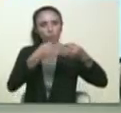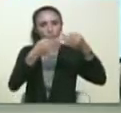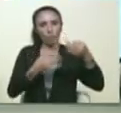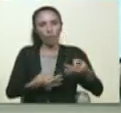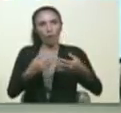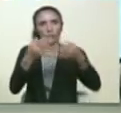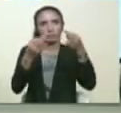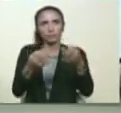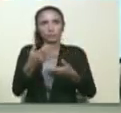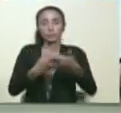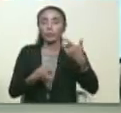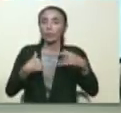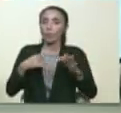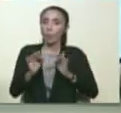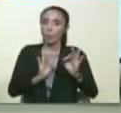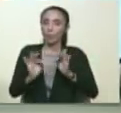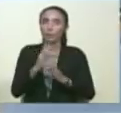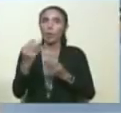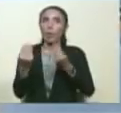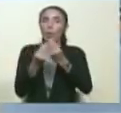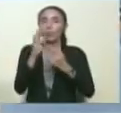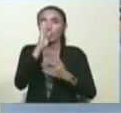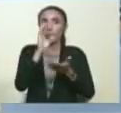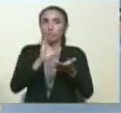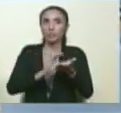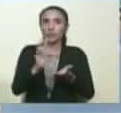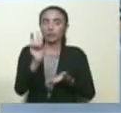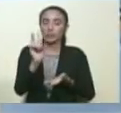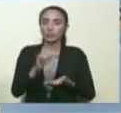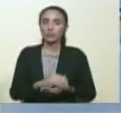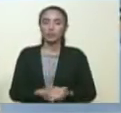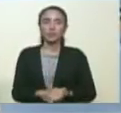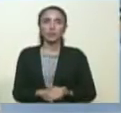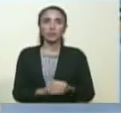Yo he venido preparando junto al Banco Central de Venezuela